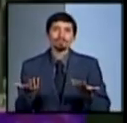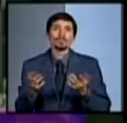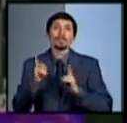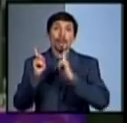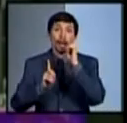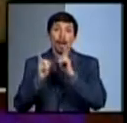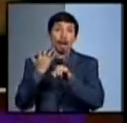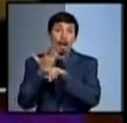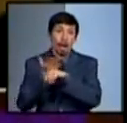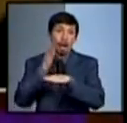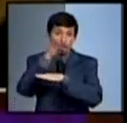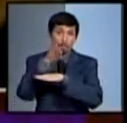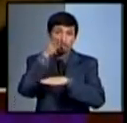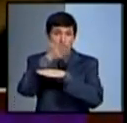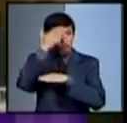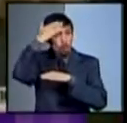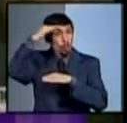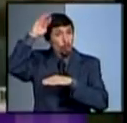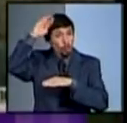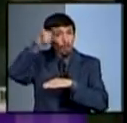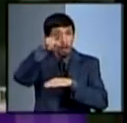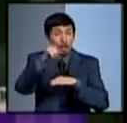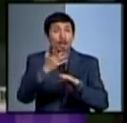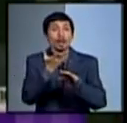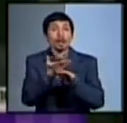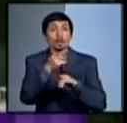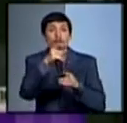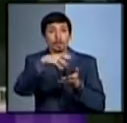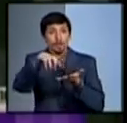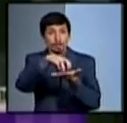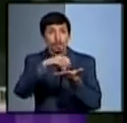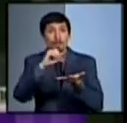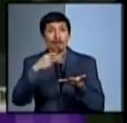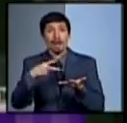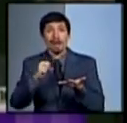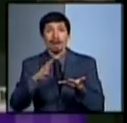constantes visitas a médicos cubanos que lo trataron en La Habana.